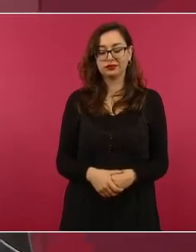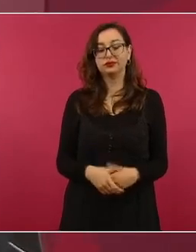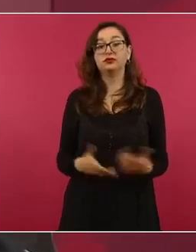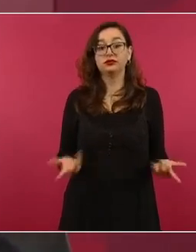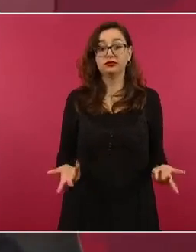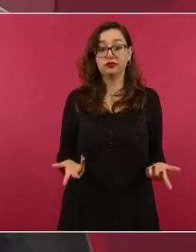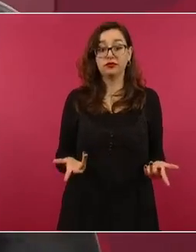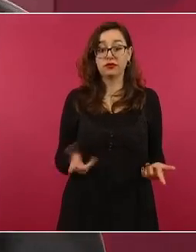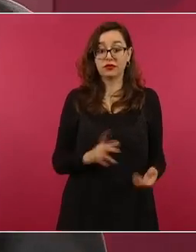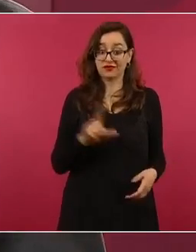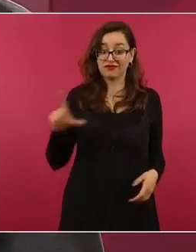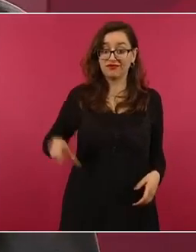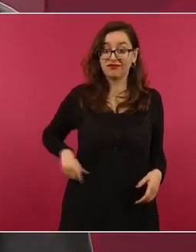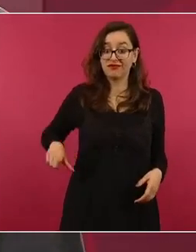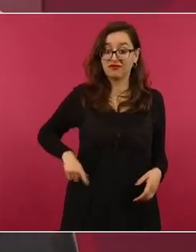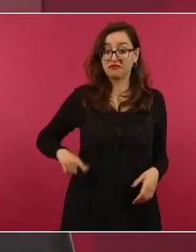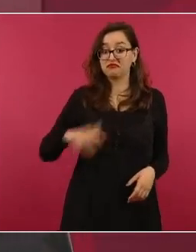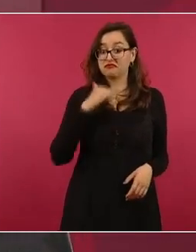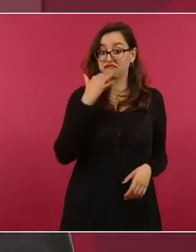no rinde, no alcanza.